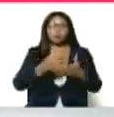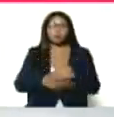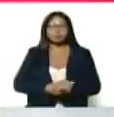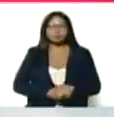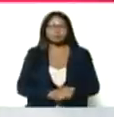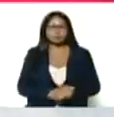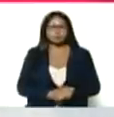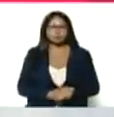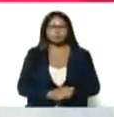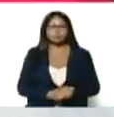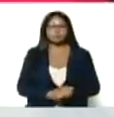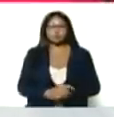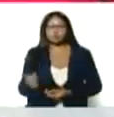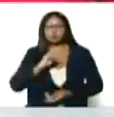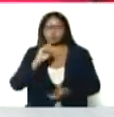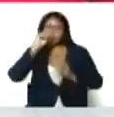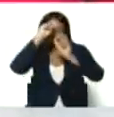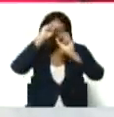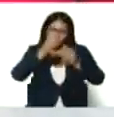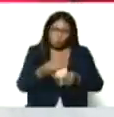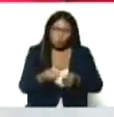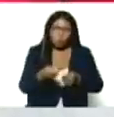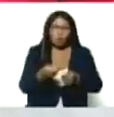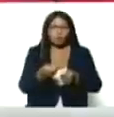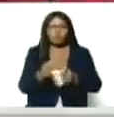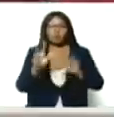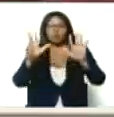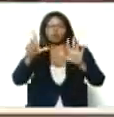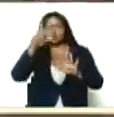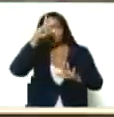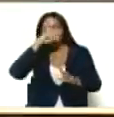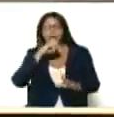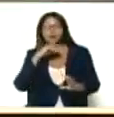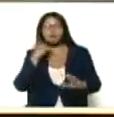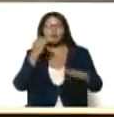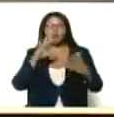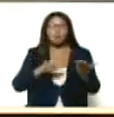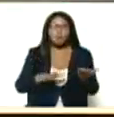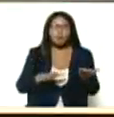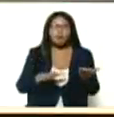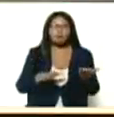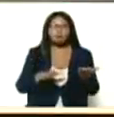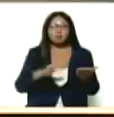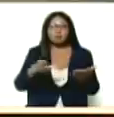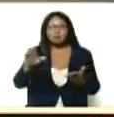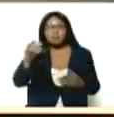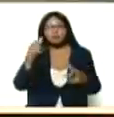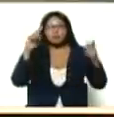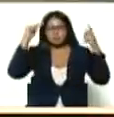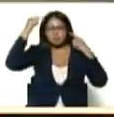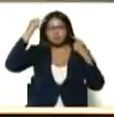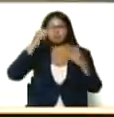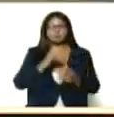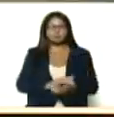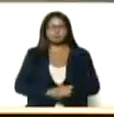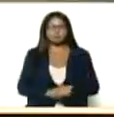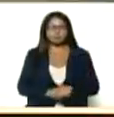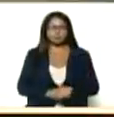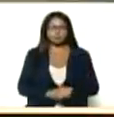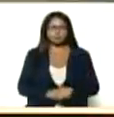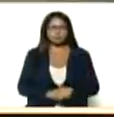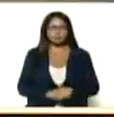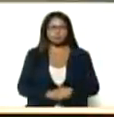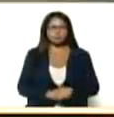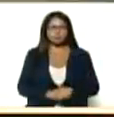cuando conmemorábamos los 8 años del cambio de paisaje de la partida de nuestro comandante Hugo